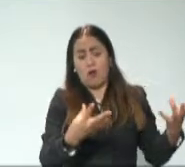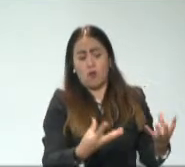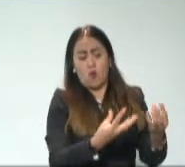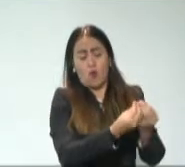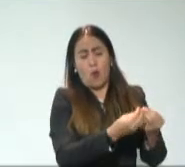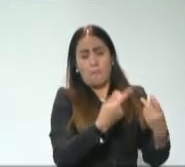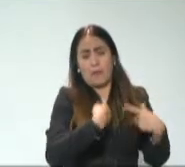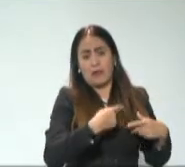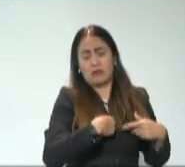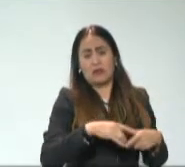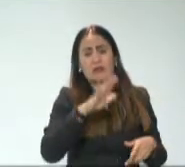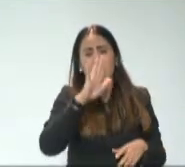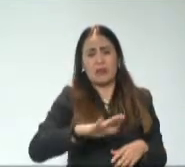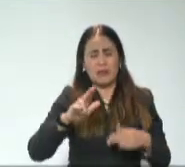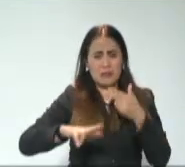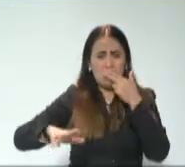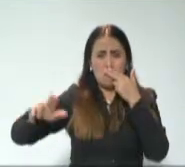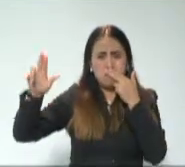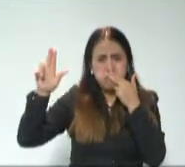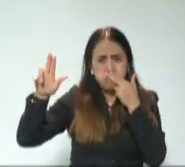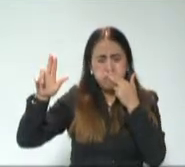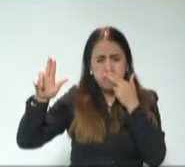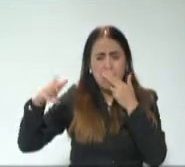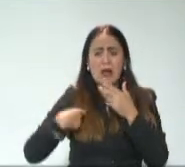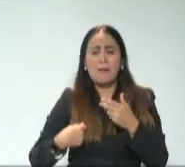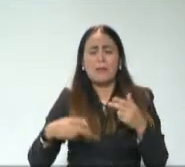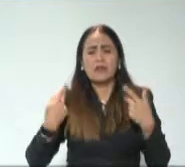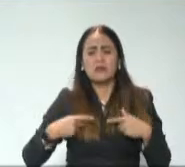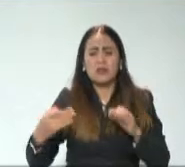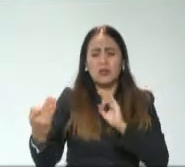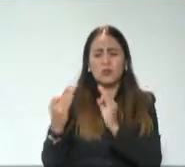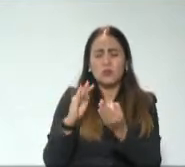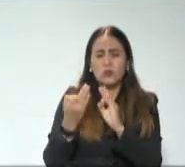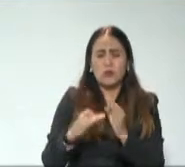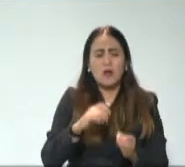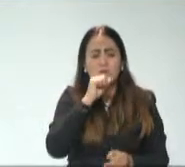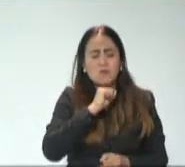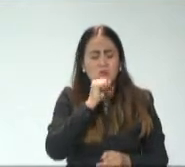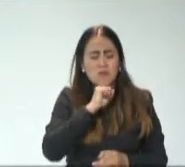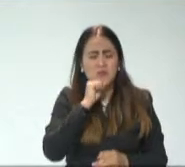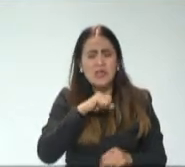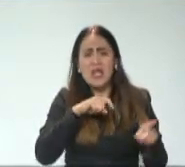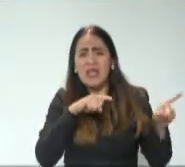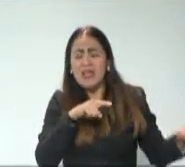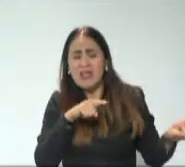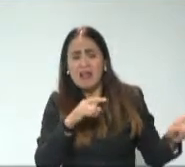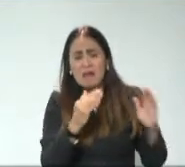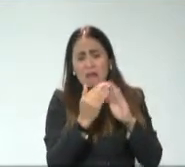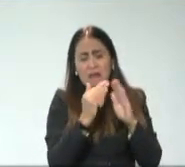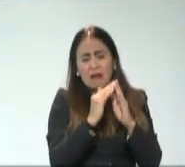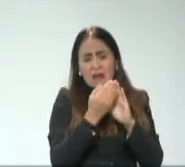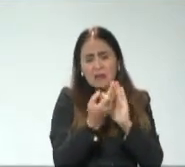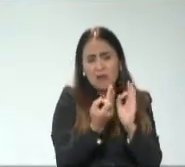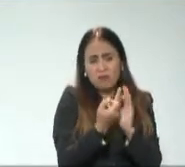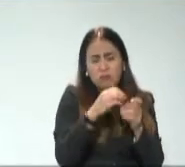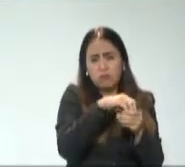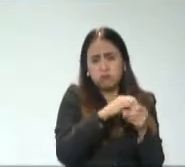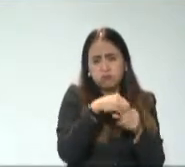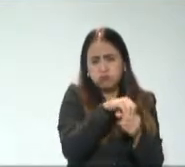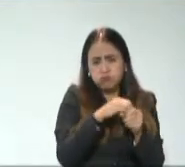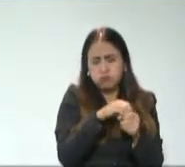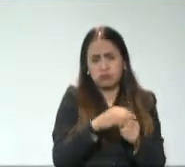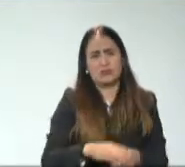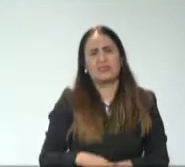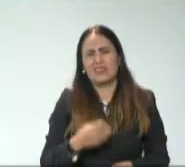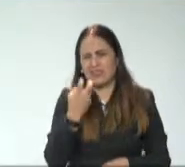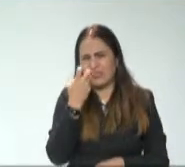nazi no de que el vecino chisme Pues en Canadá Sí el vecino te acusa de que tengas invitados mi hija vive allí en Canadá y también me dice mamá